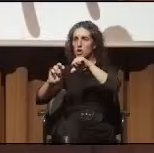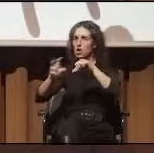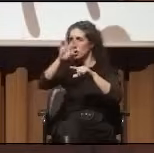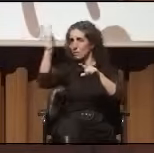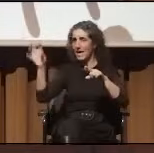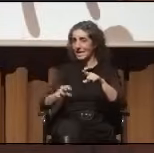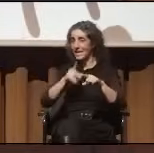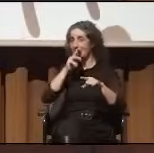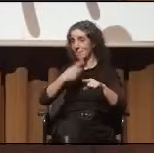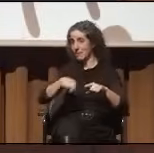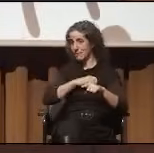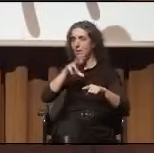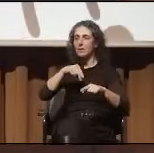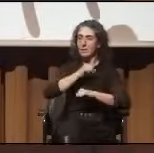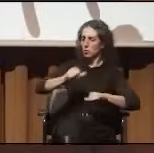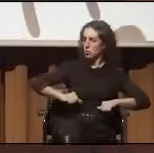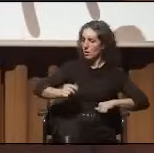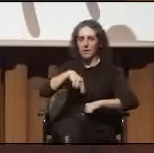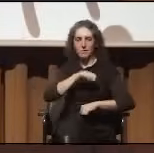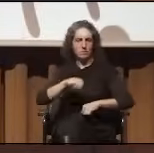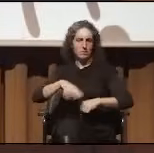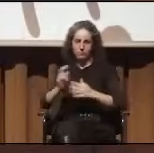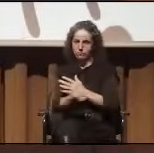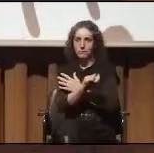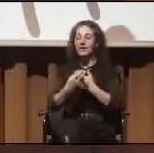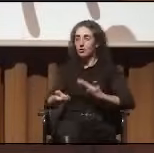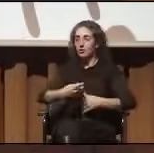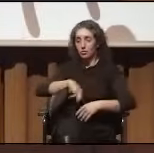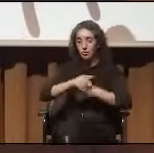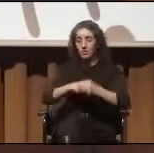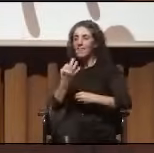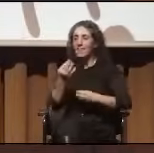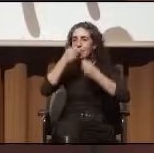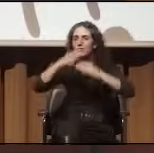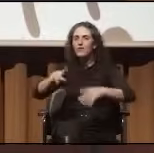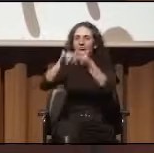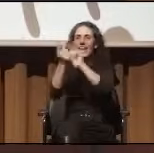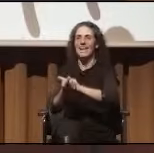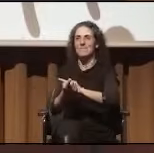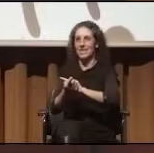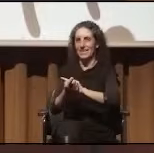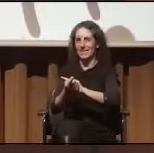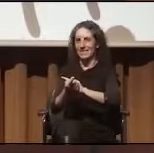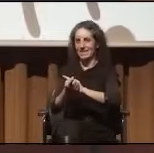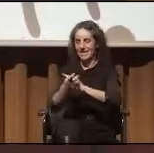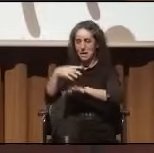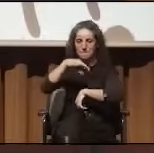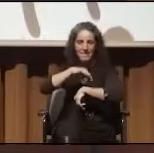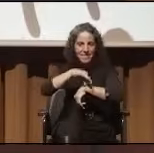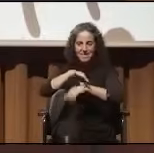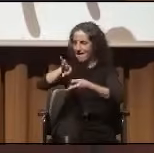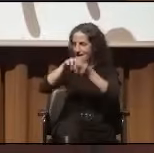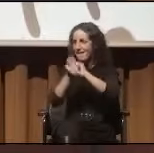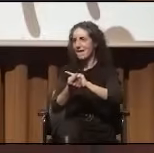hispana y también en Portugal y España. Entonces, estamos cambiando la historia de lo que es la medicina, incorporando nuestro